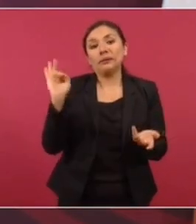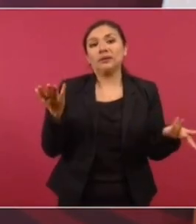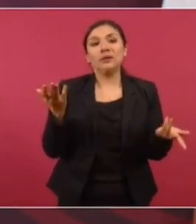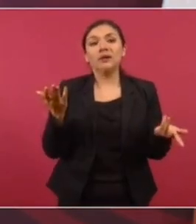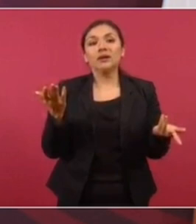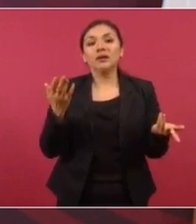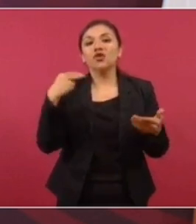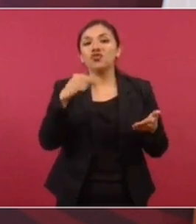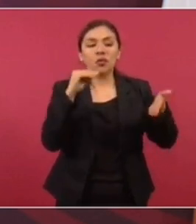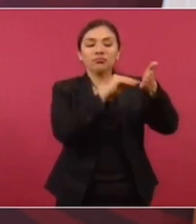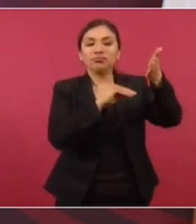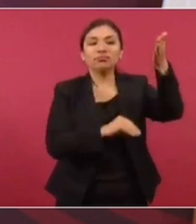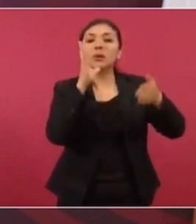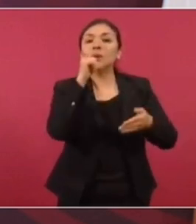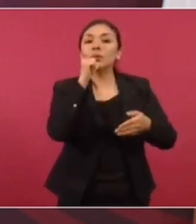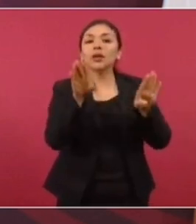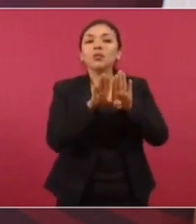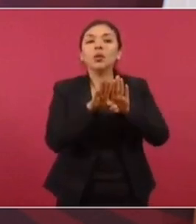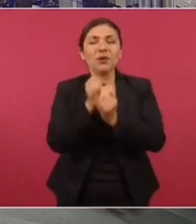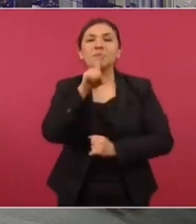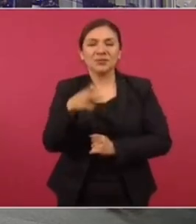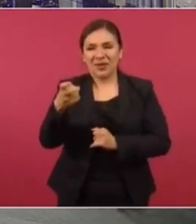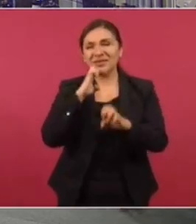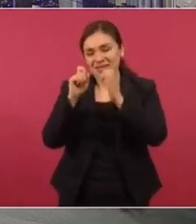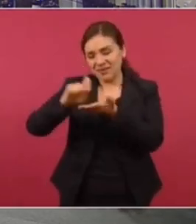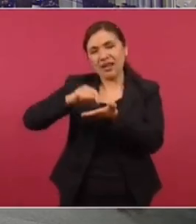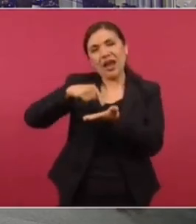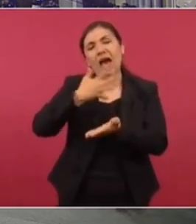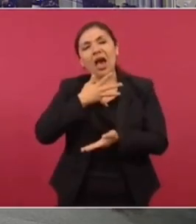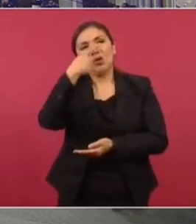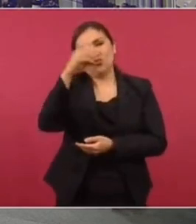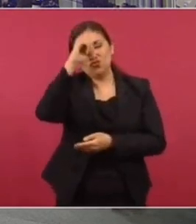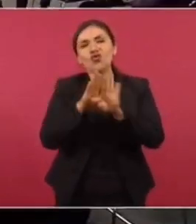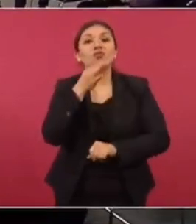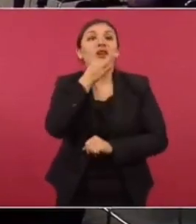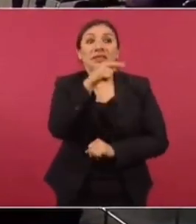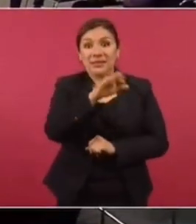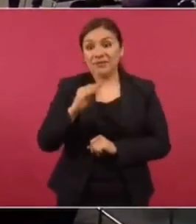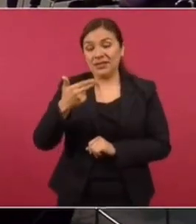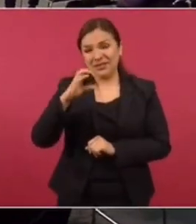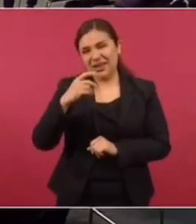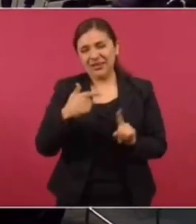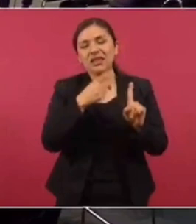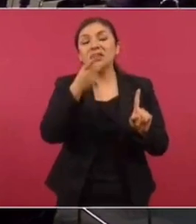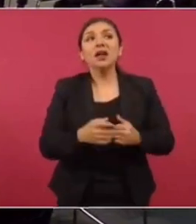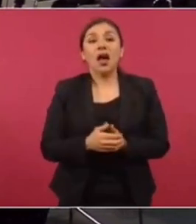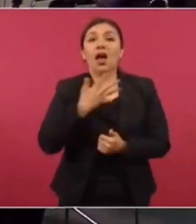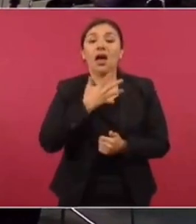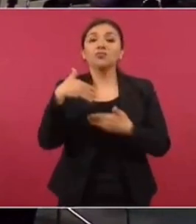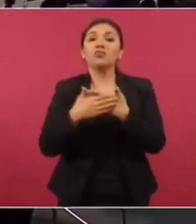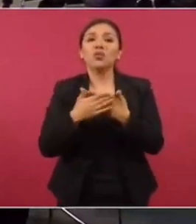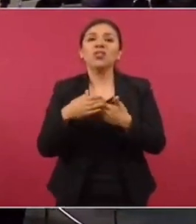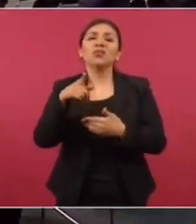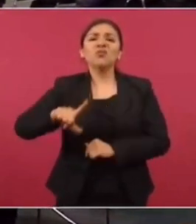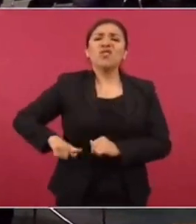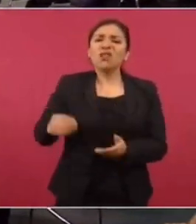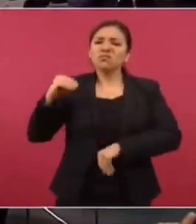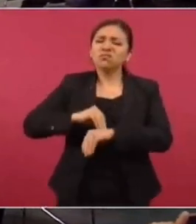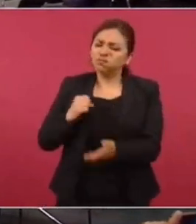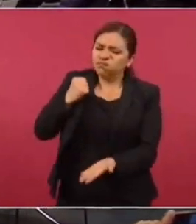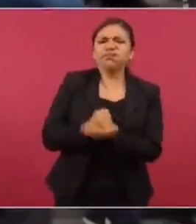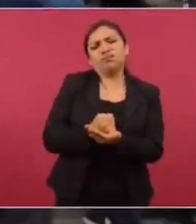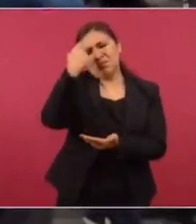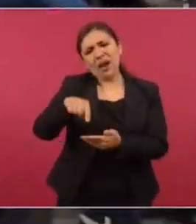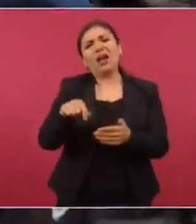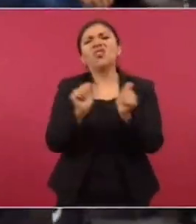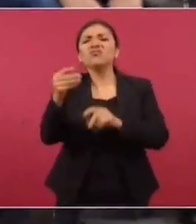pueden excluir a los del PRI. Hay reflexiones o advertencias que lanza el expresidente, como por ejemplo que hay una restauración autoritaria, que hay una maquinaria